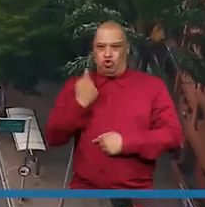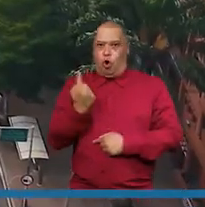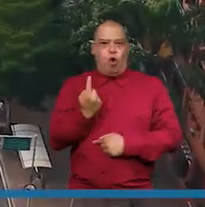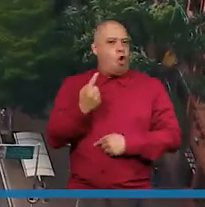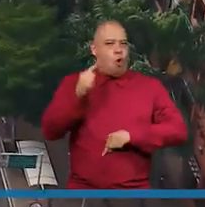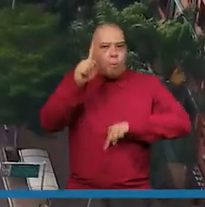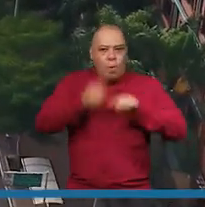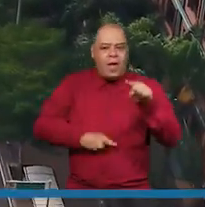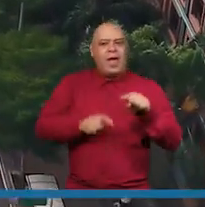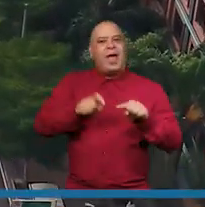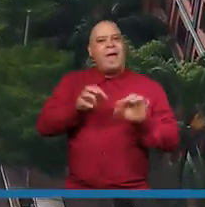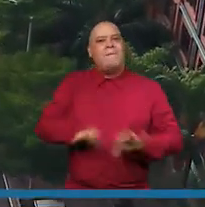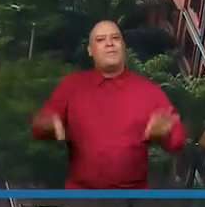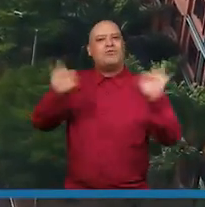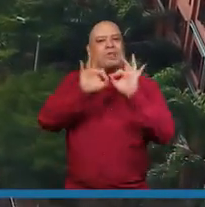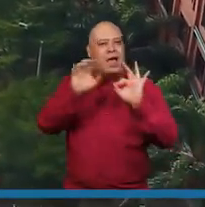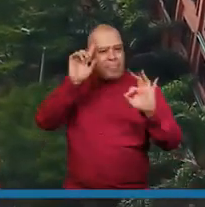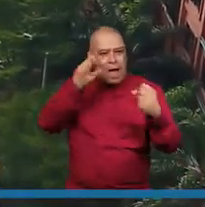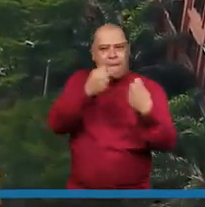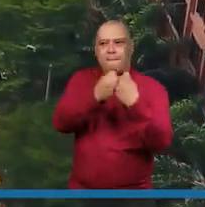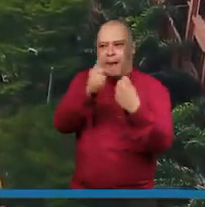que haber integralidad.